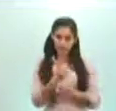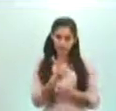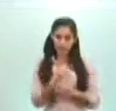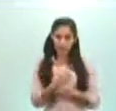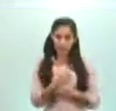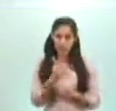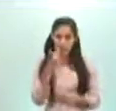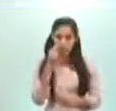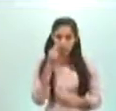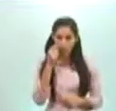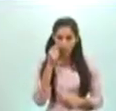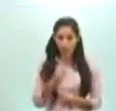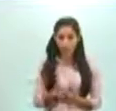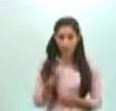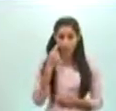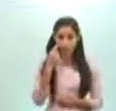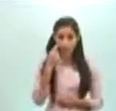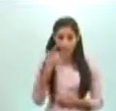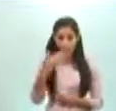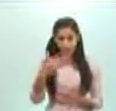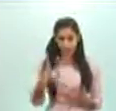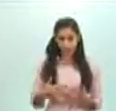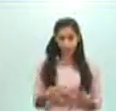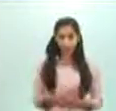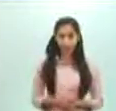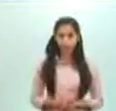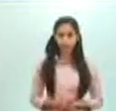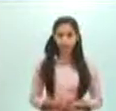esto tendremos en cuenta los siguientes elementos: